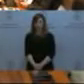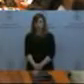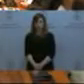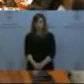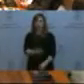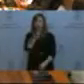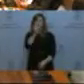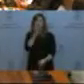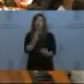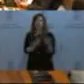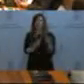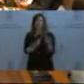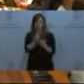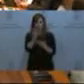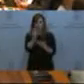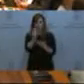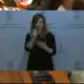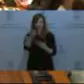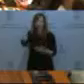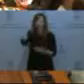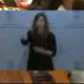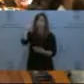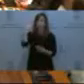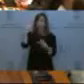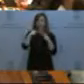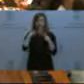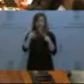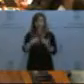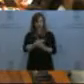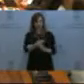Buenos días, presidente, señorías.